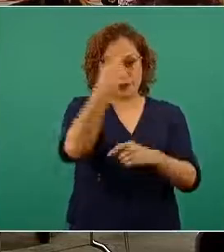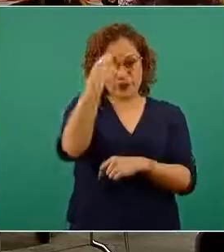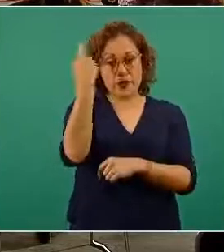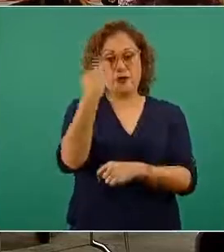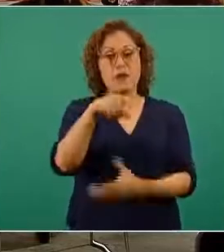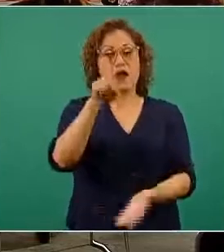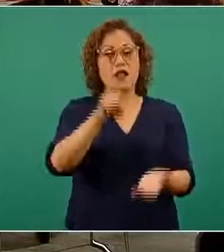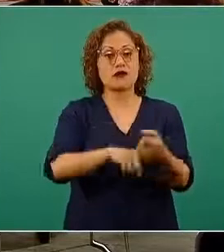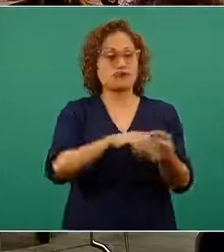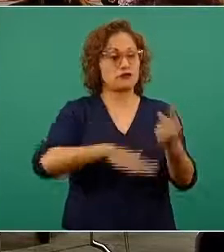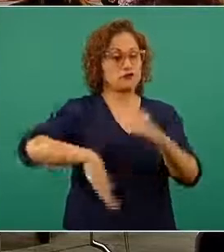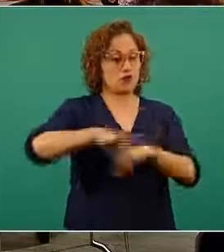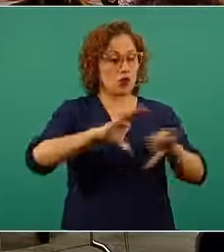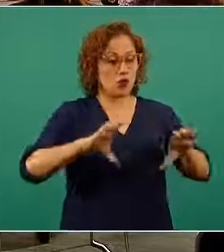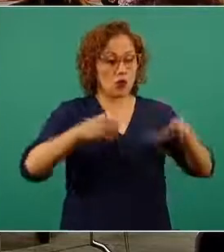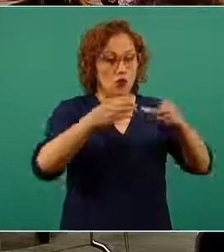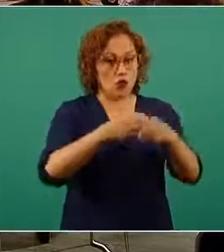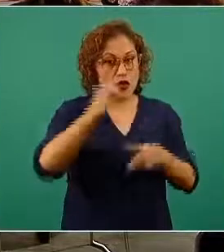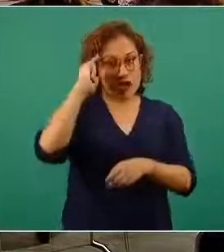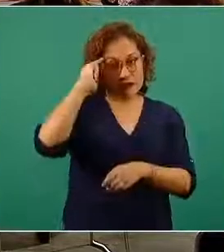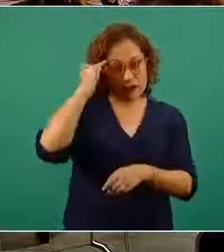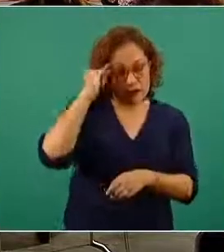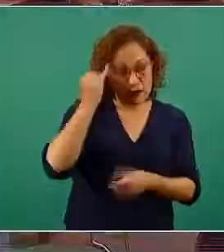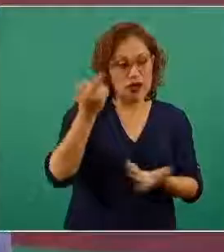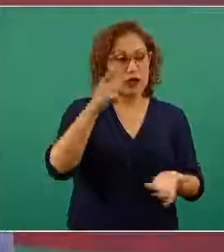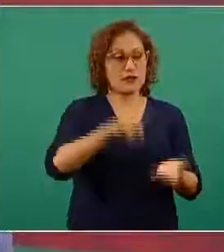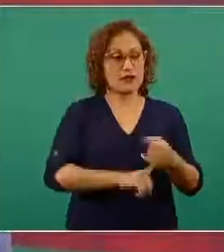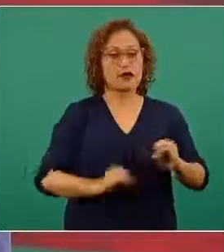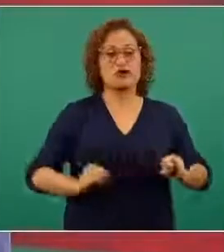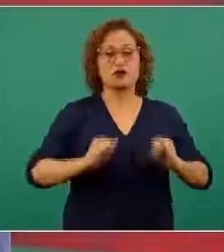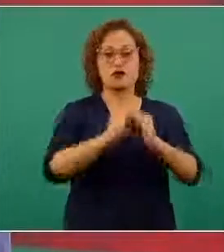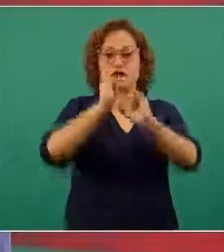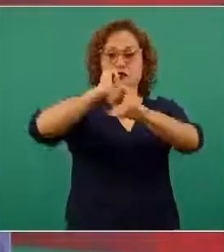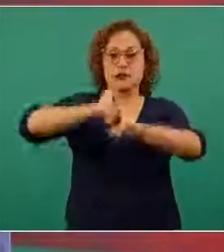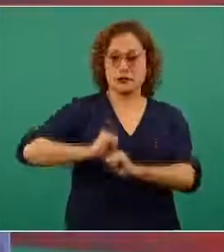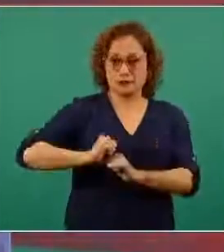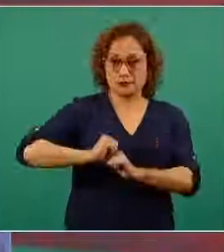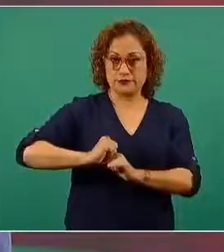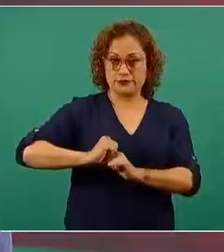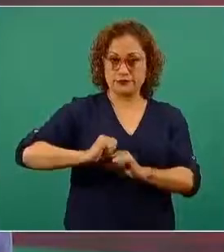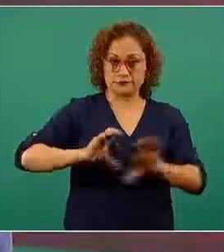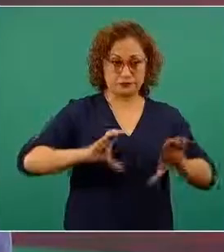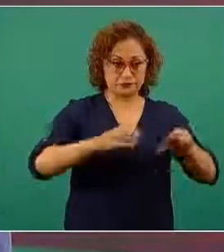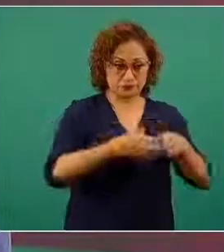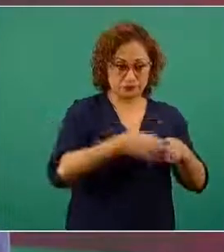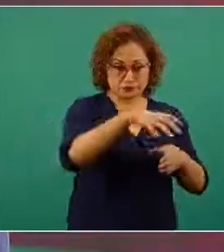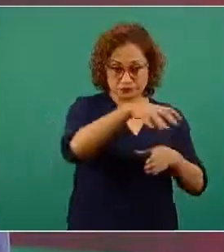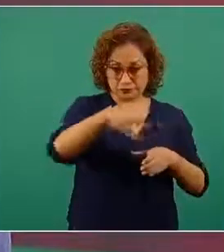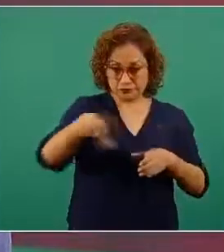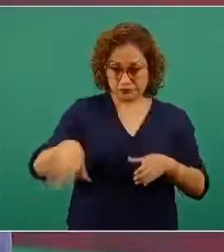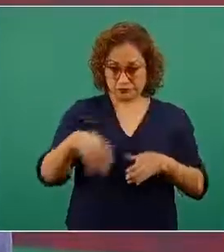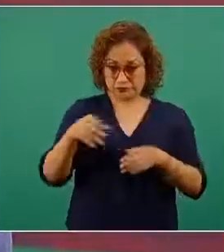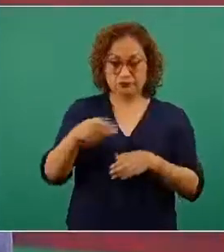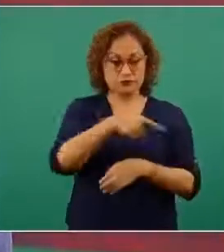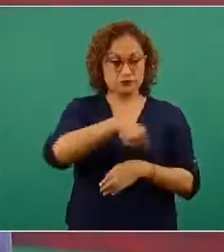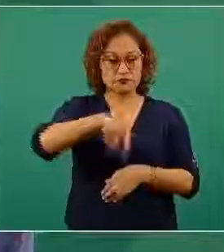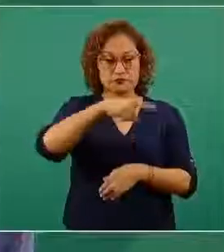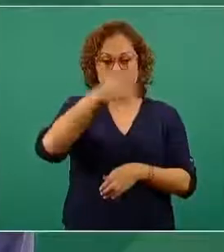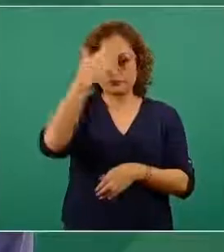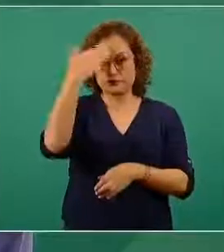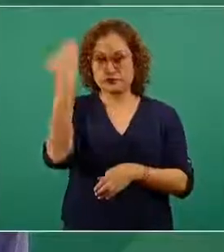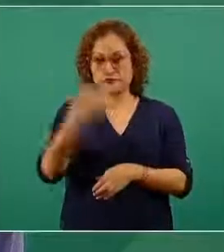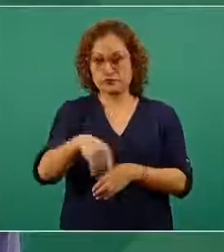autoridades locales, tanto autoridades institucionales como autoridades tradicionales, para garantizar